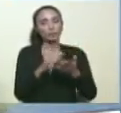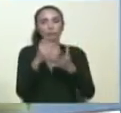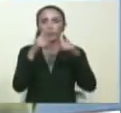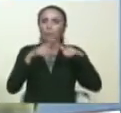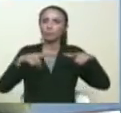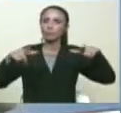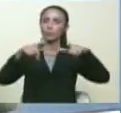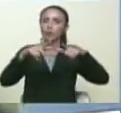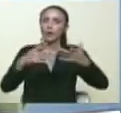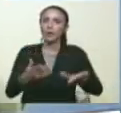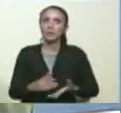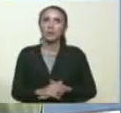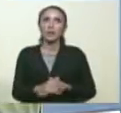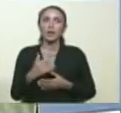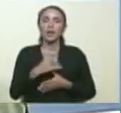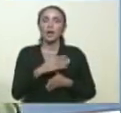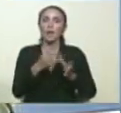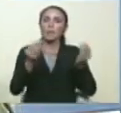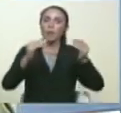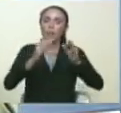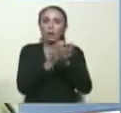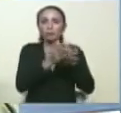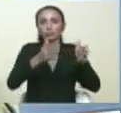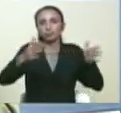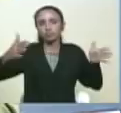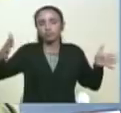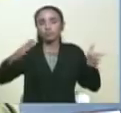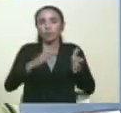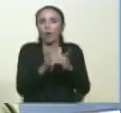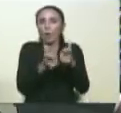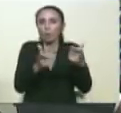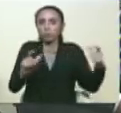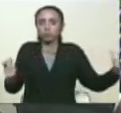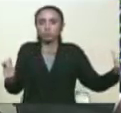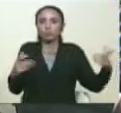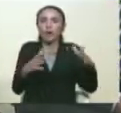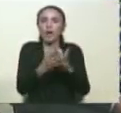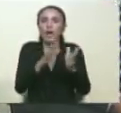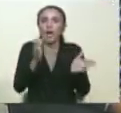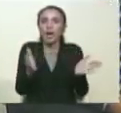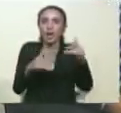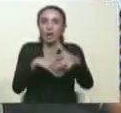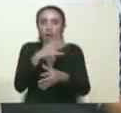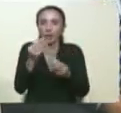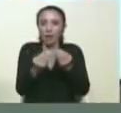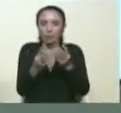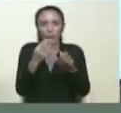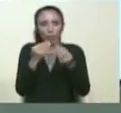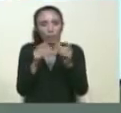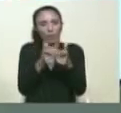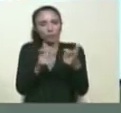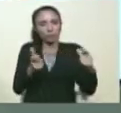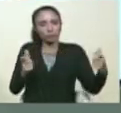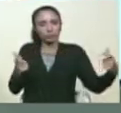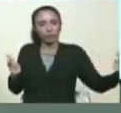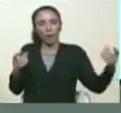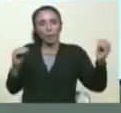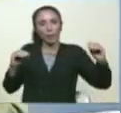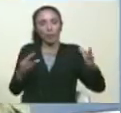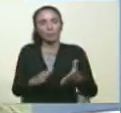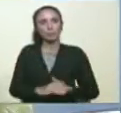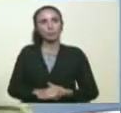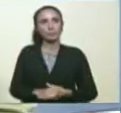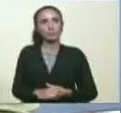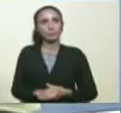expansión de los CLAP en cuanto a calidad y cantidad de productos. A los CLAP ampliados